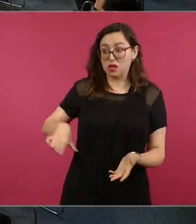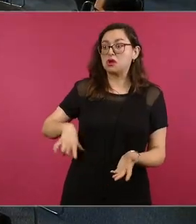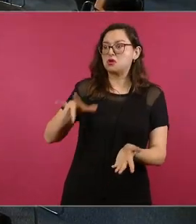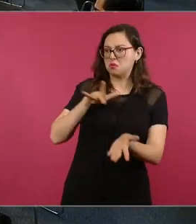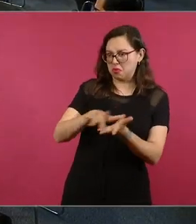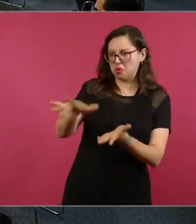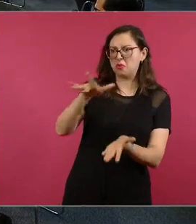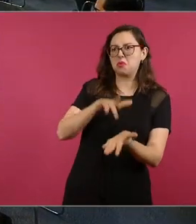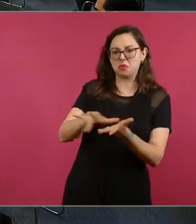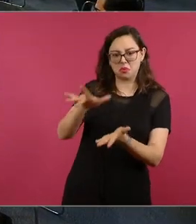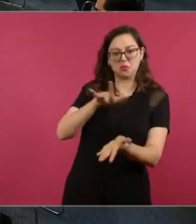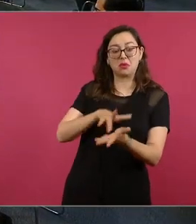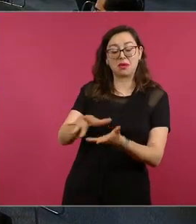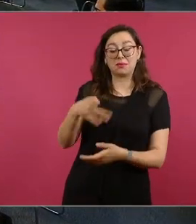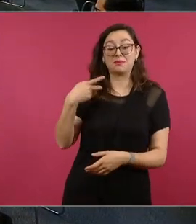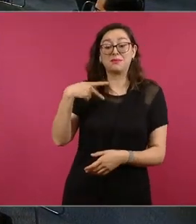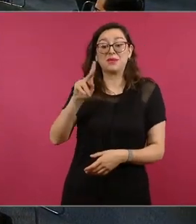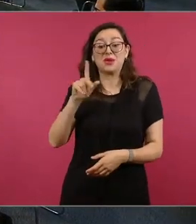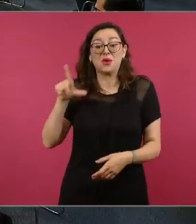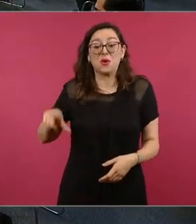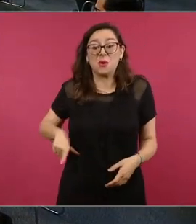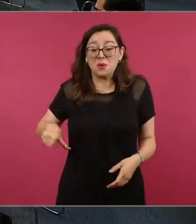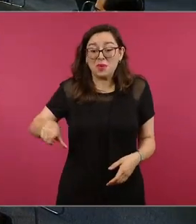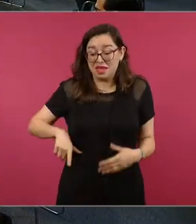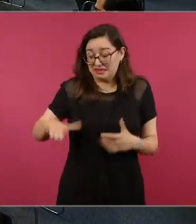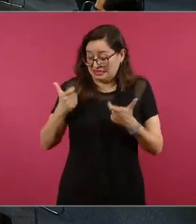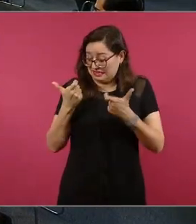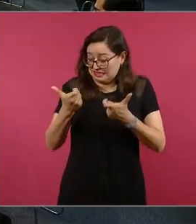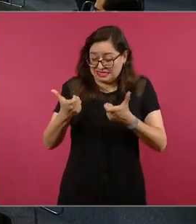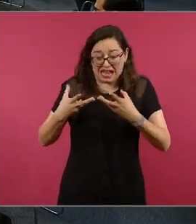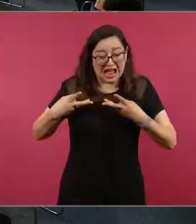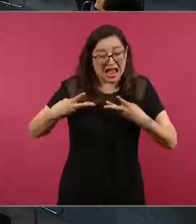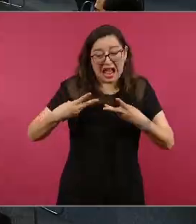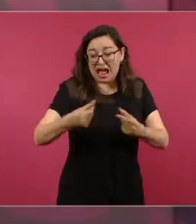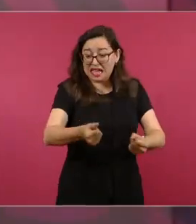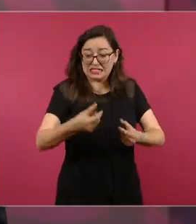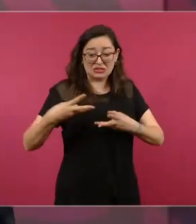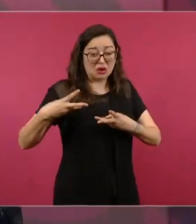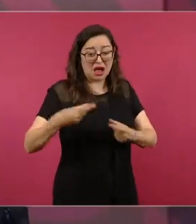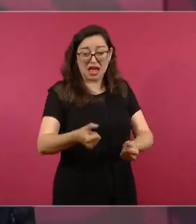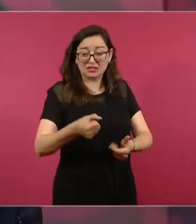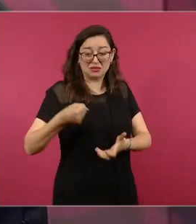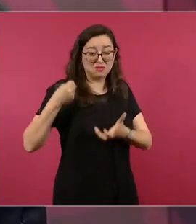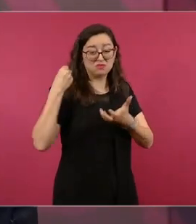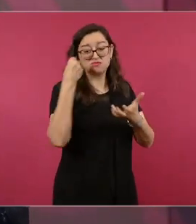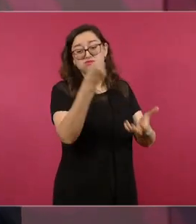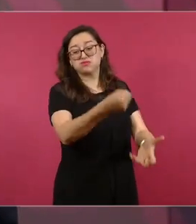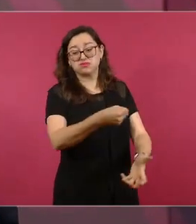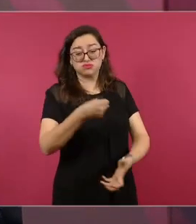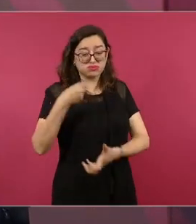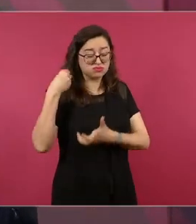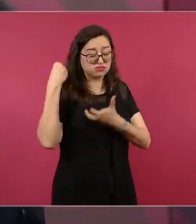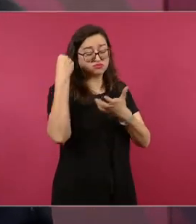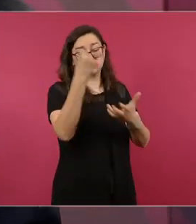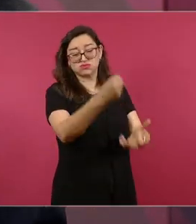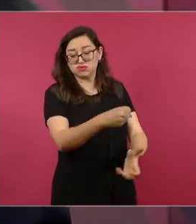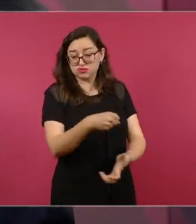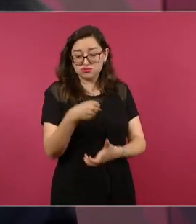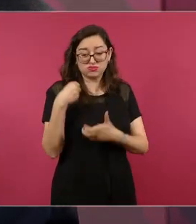no lo que se entregaba de publicidad a los medios